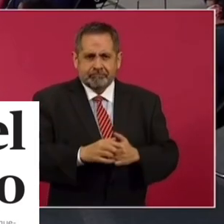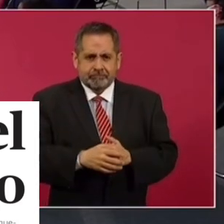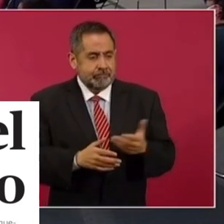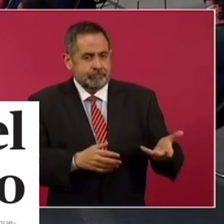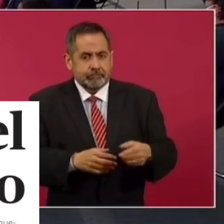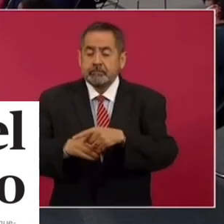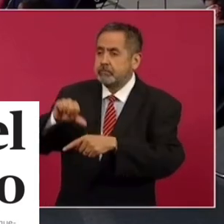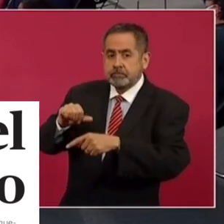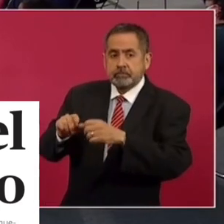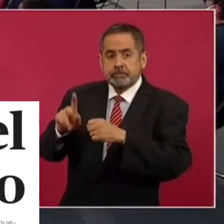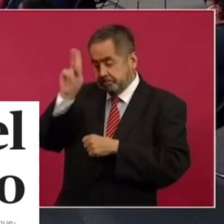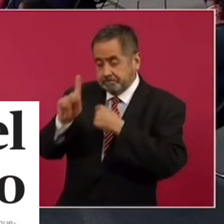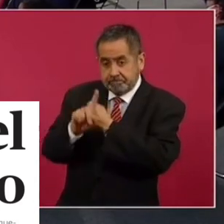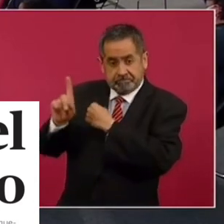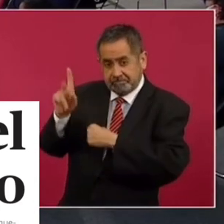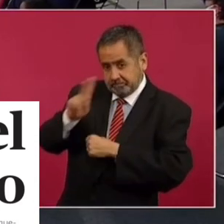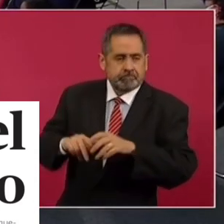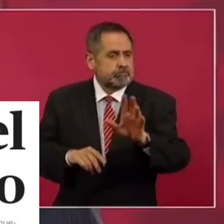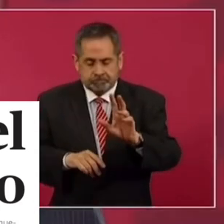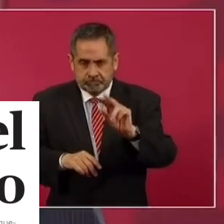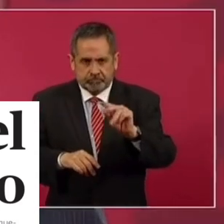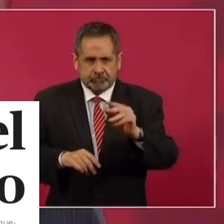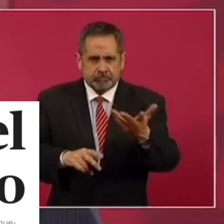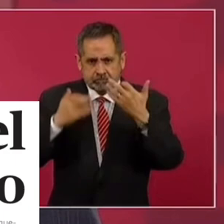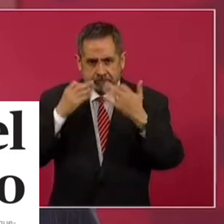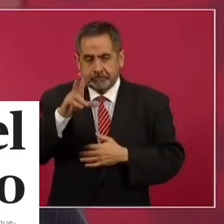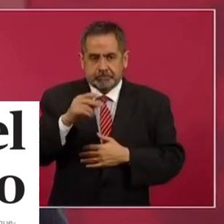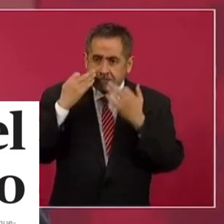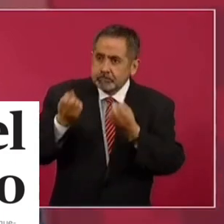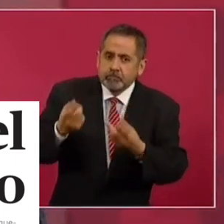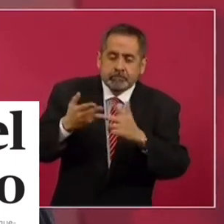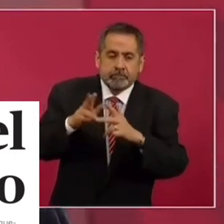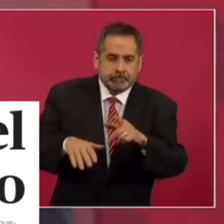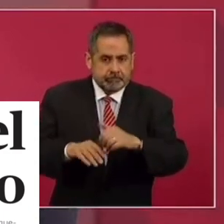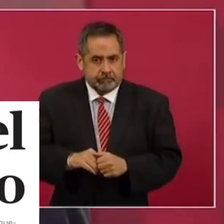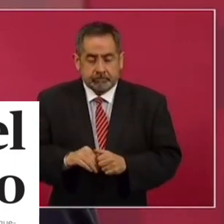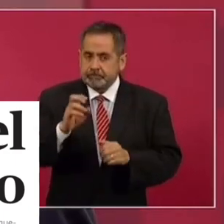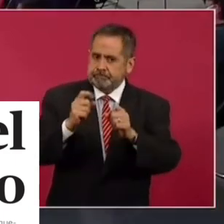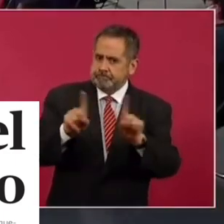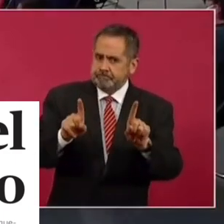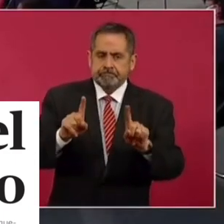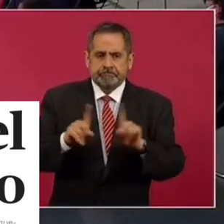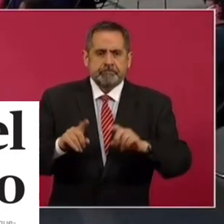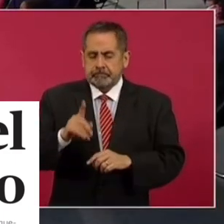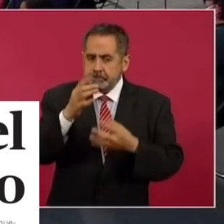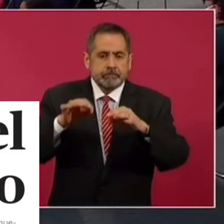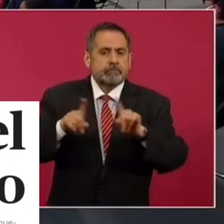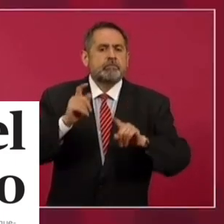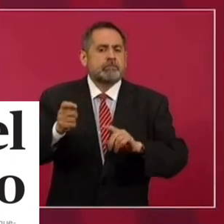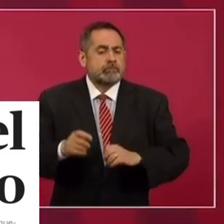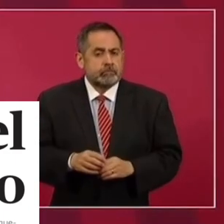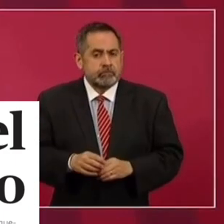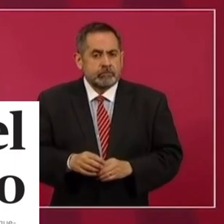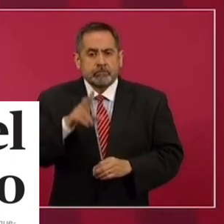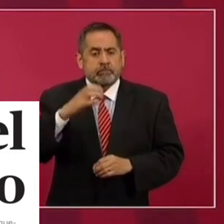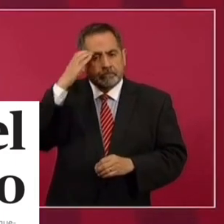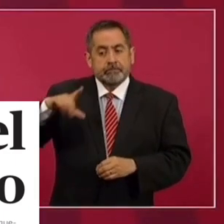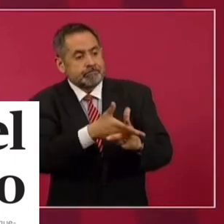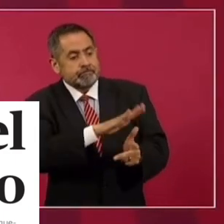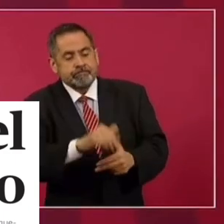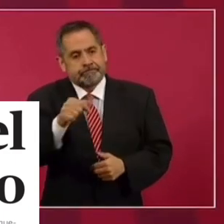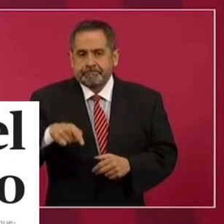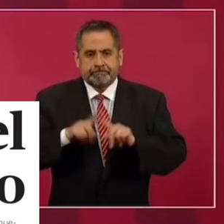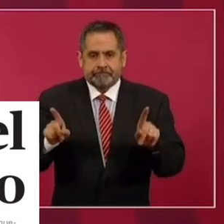peor hoy que nunca. Está peor no, ahora que nunca. No, no. ¿Cómo así? ¿Eso no es así? No es así. Hay una diferencia fundamental. Estos no son crímenes de